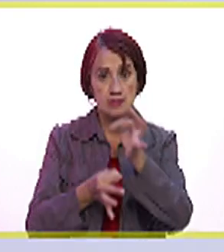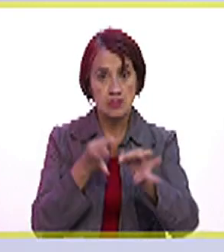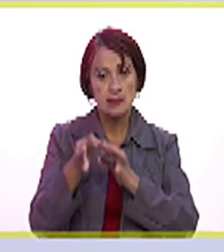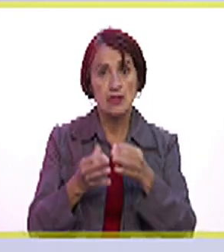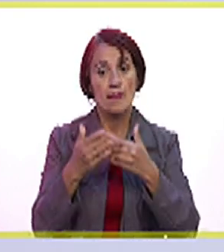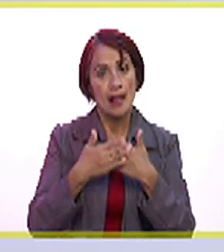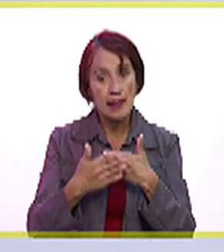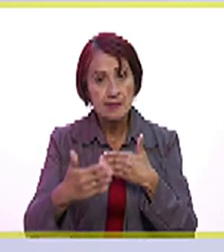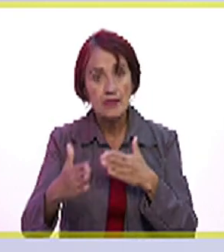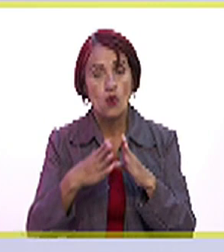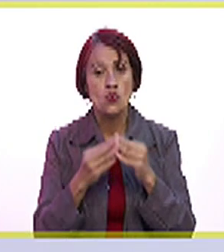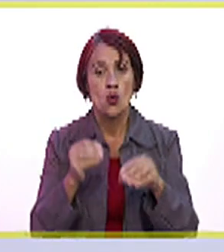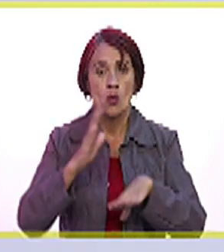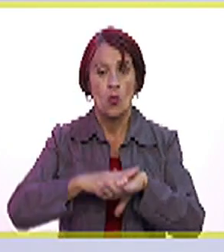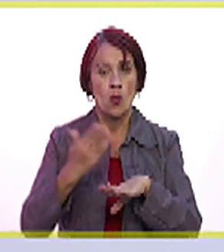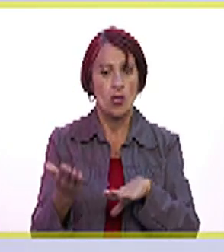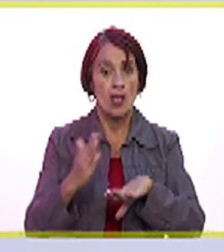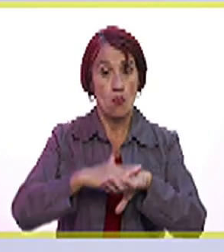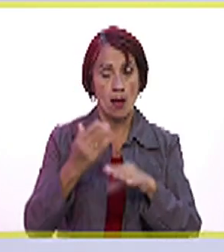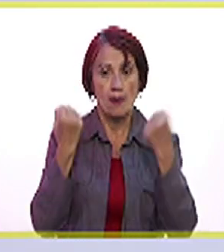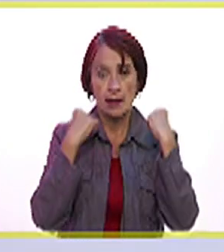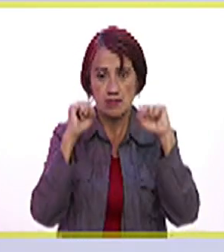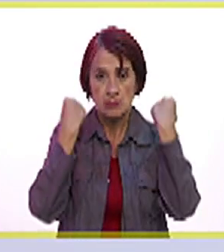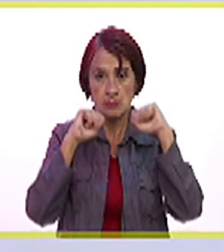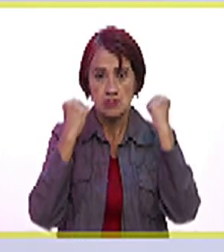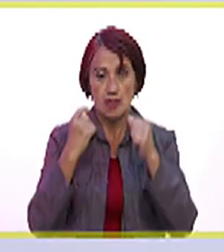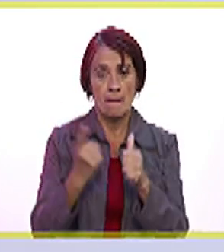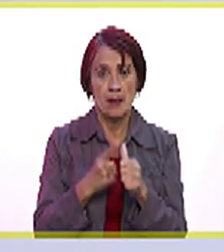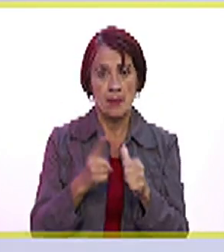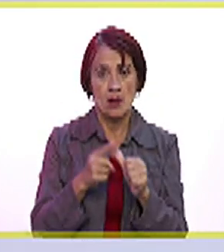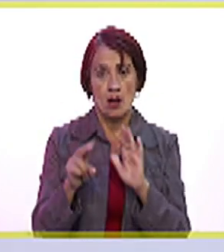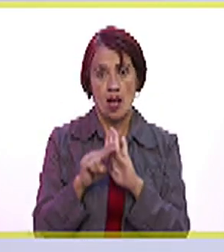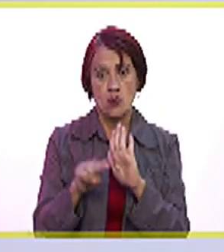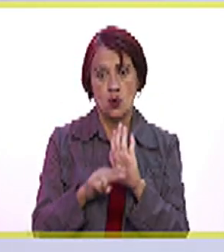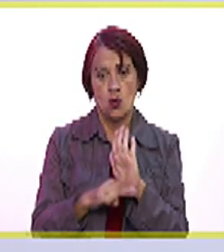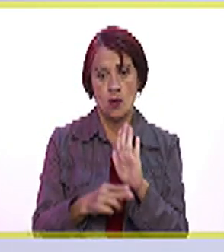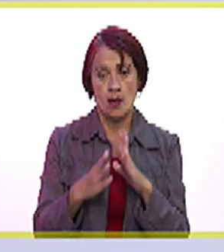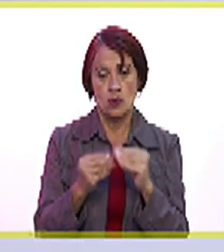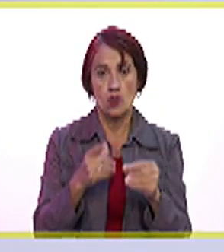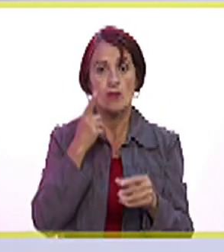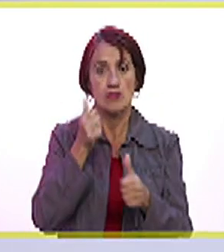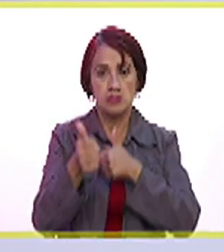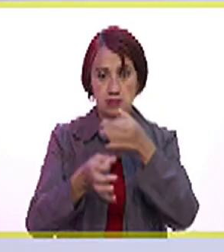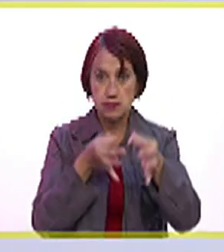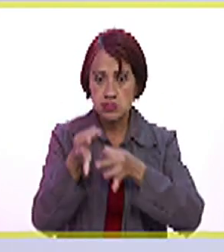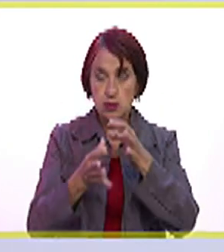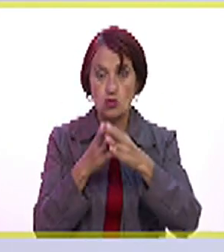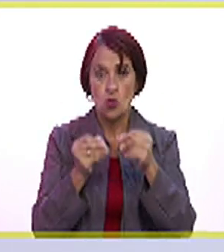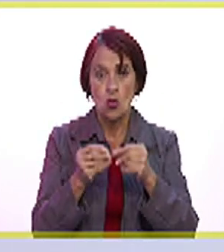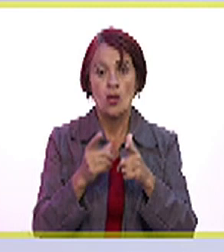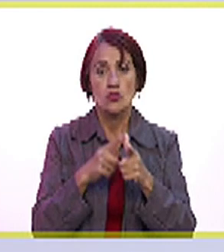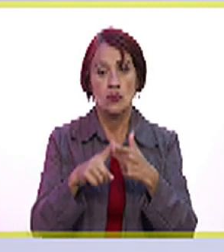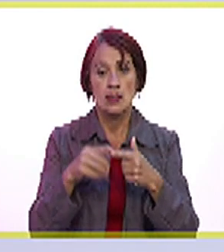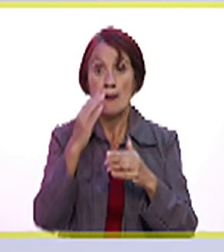más adelante porque vamos a ir practicando primero con estas reglas y luego vamos a ver los irregulares,